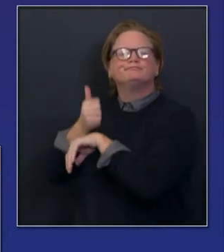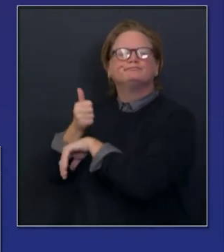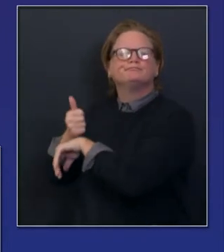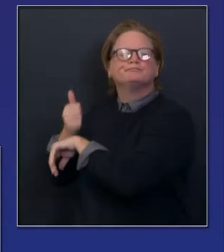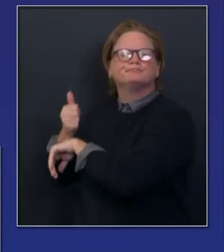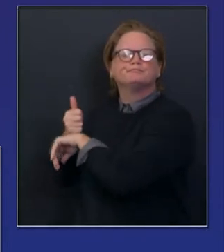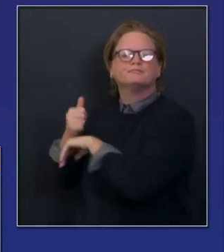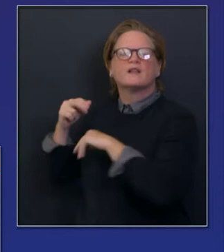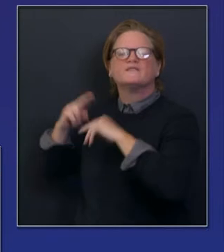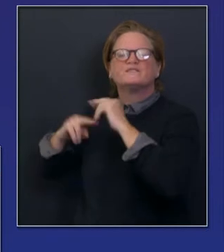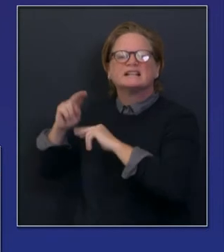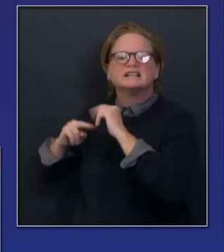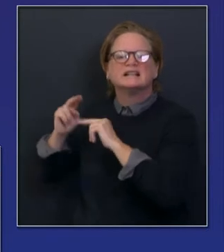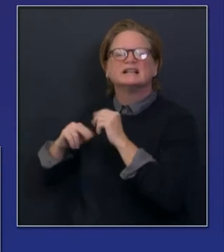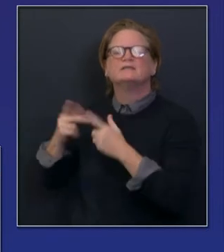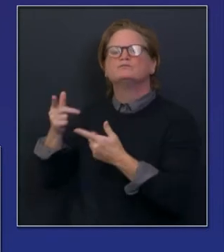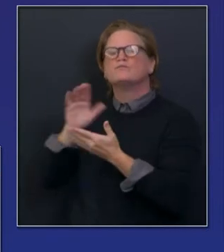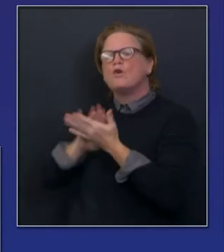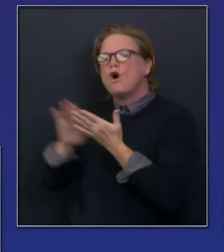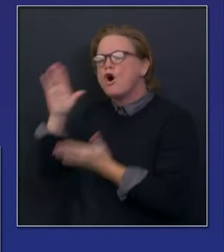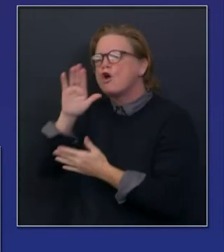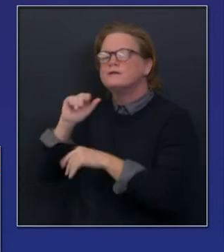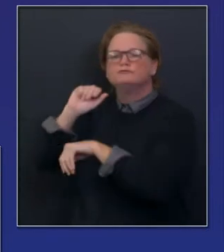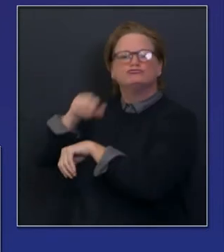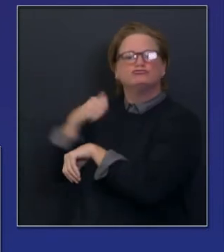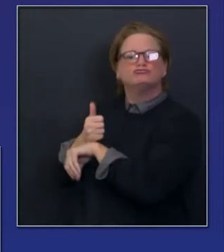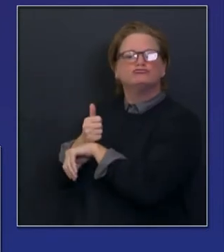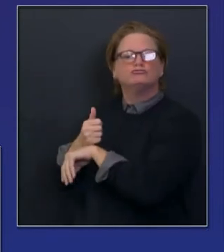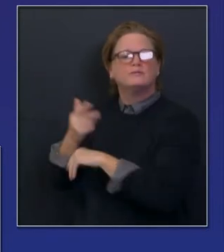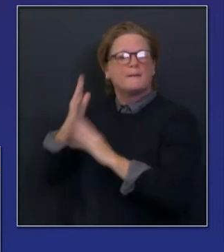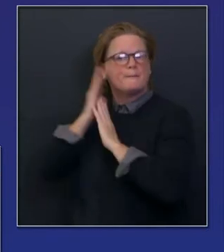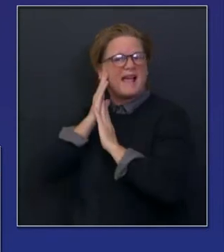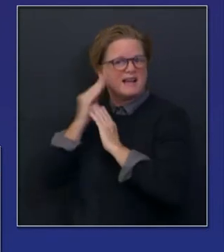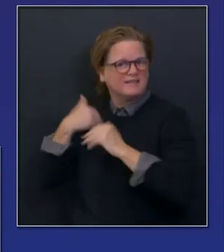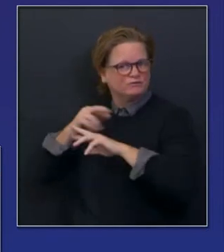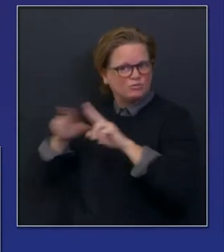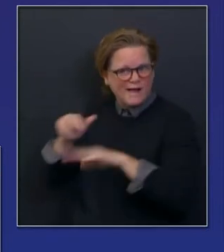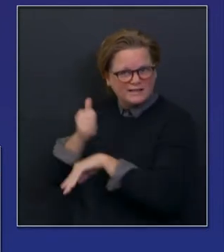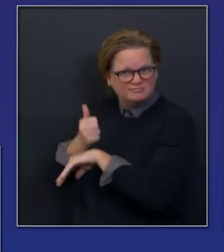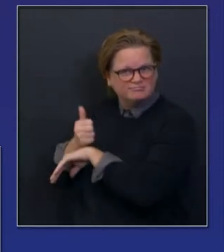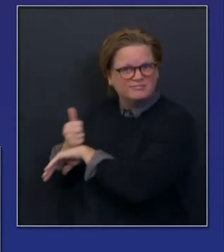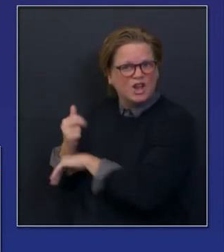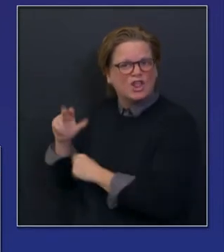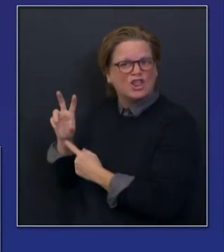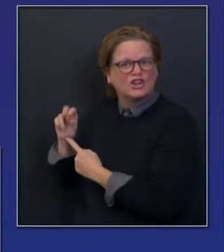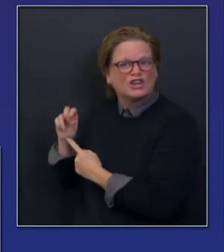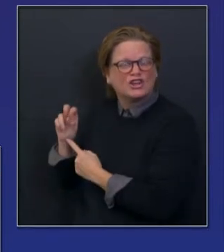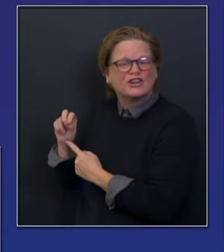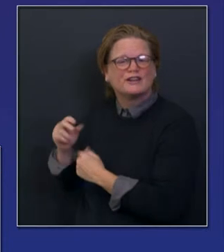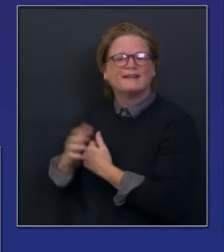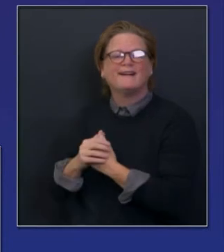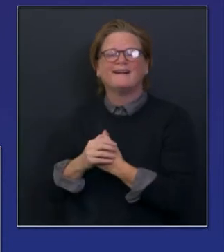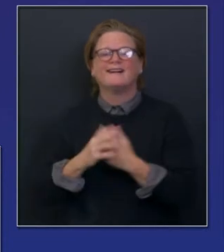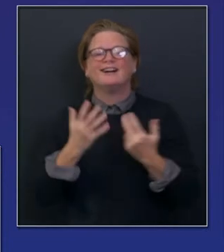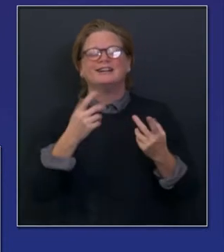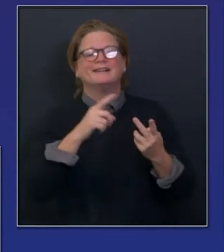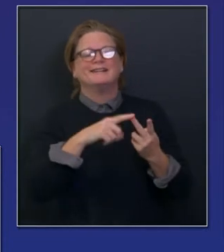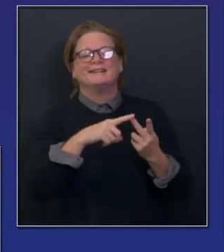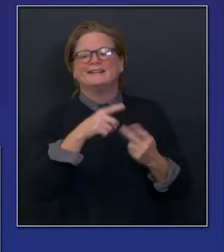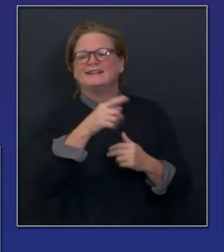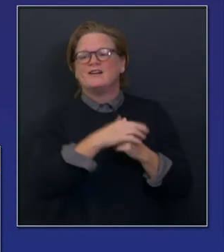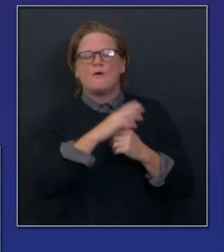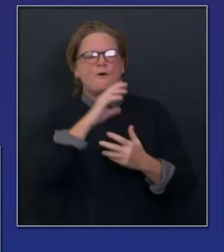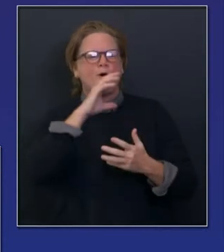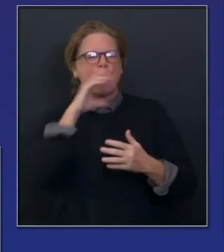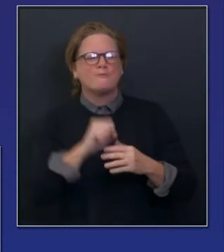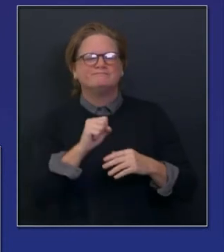tenemos el conteo. En Imperial Valley College está abierto, tiene 30 camas de momento. Sleep Train, que mencioné hace un